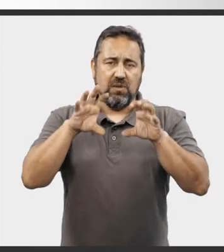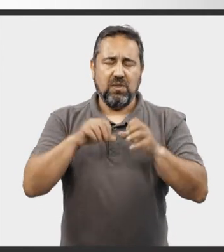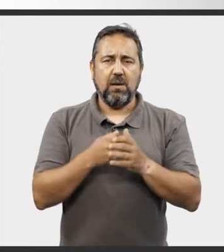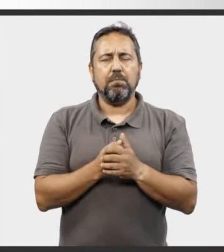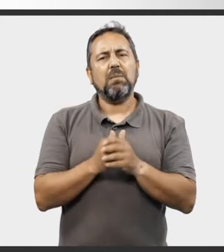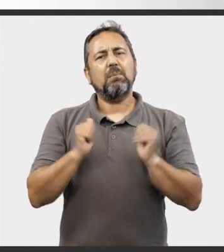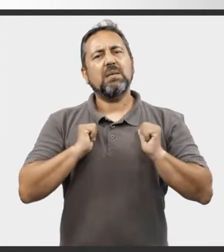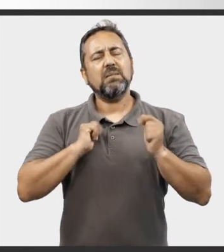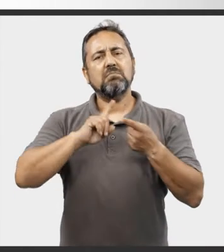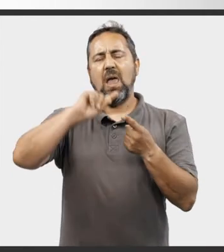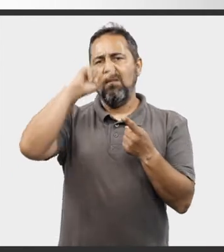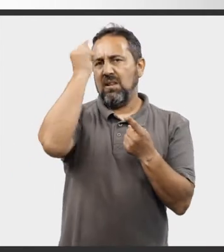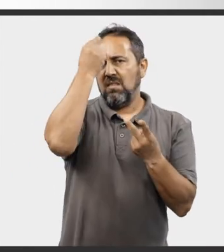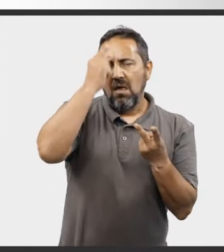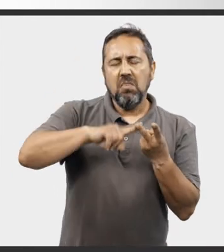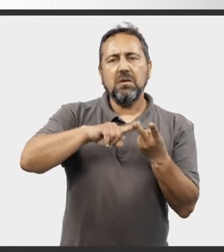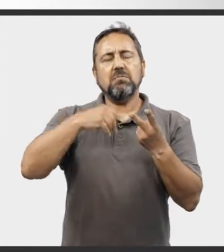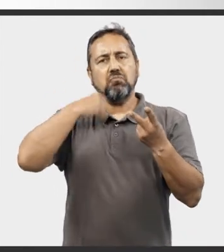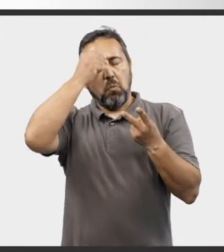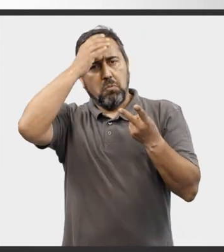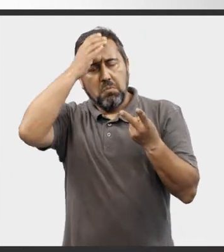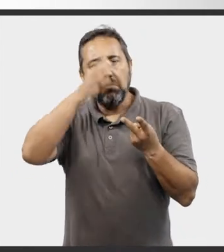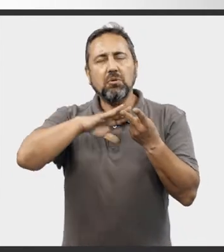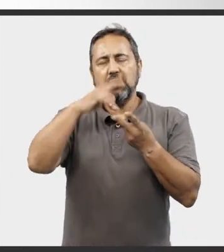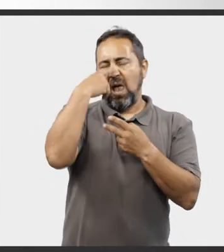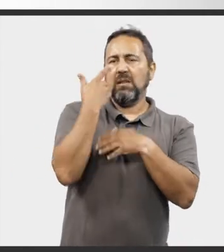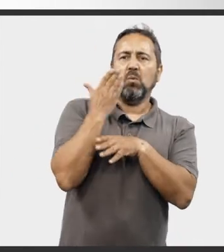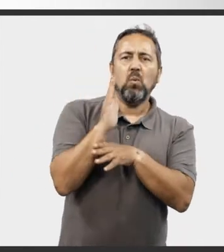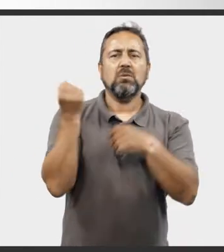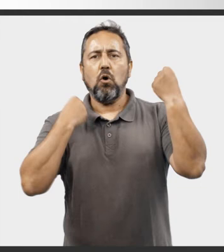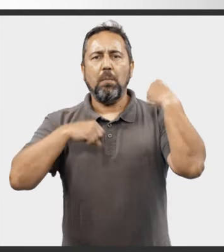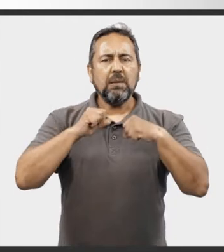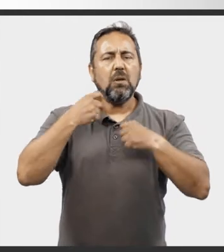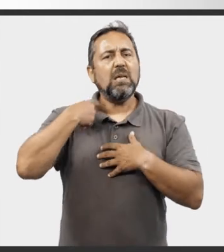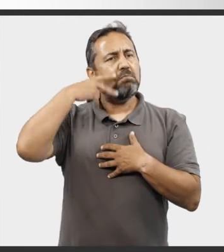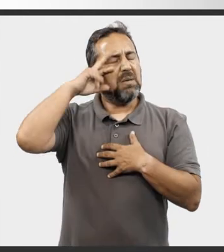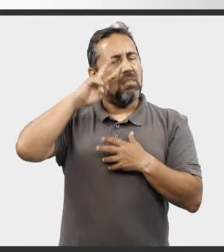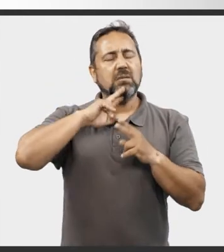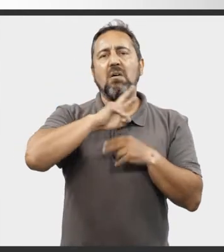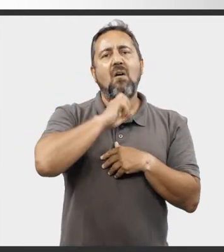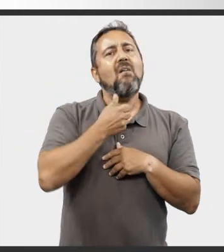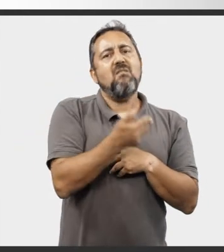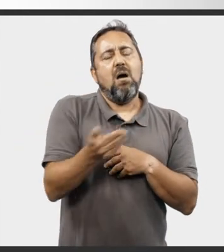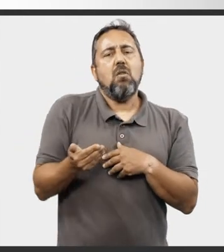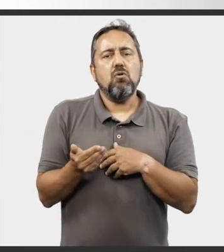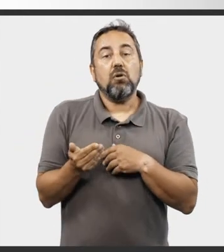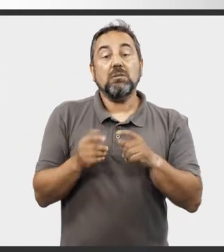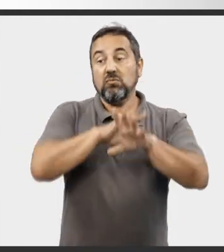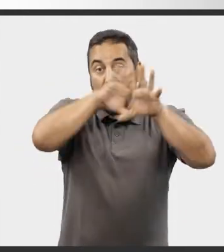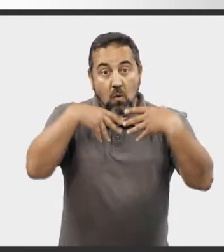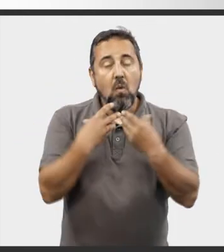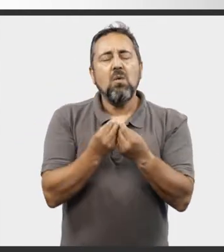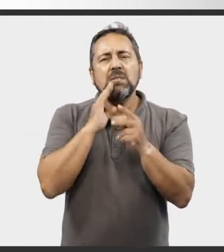habilidades conocimientos actitudes comportamientos experiencias y valores que permitirán diseñar procesos